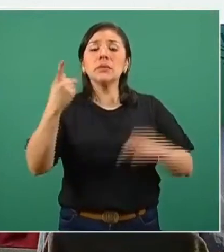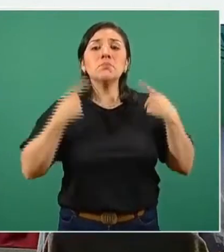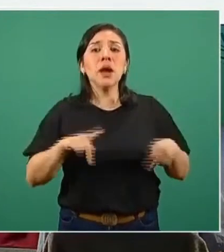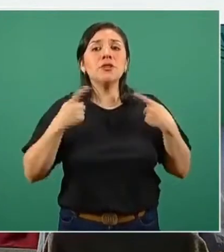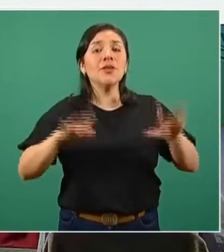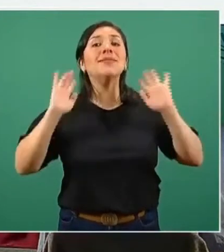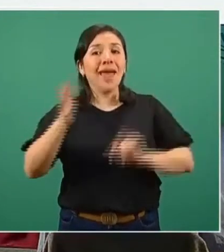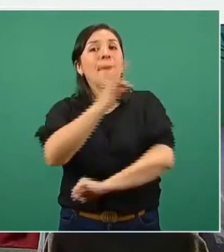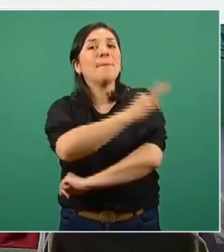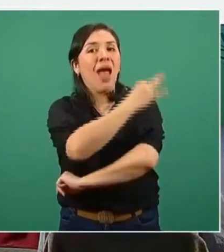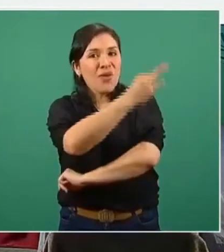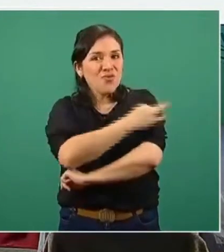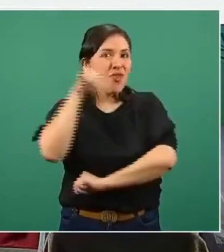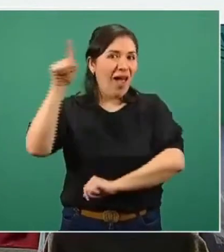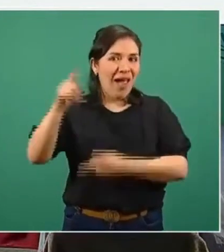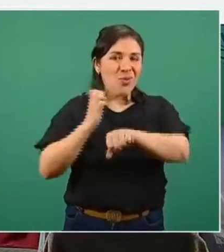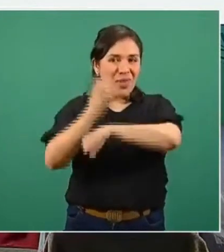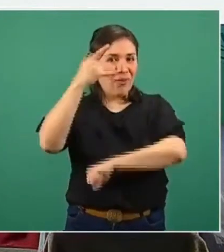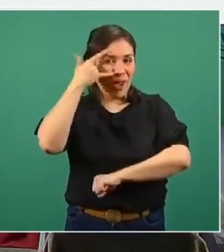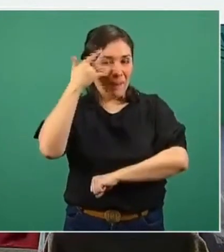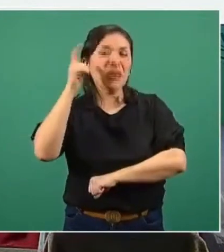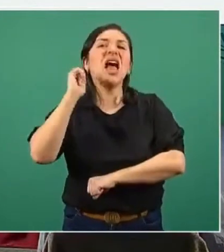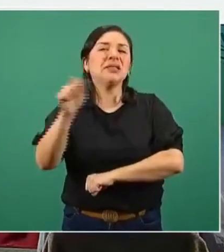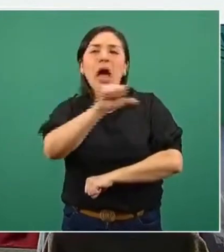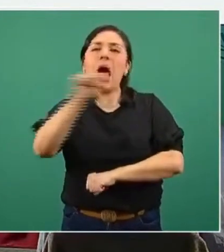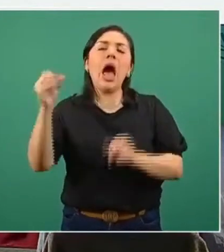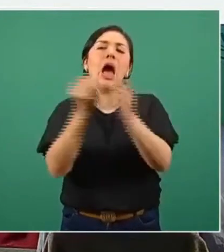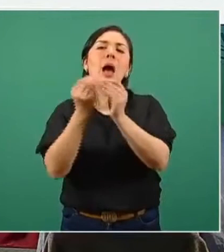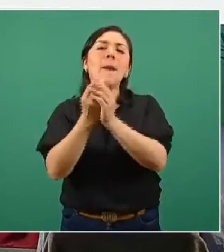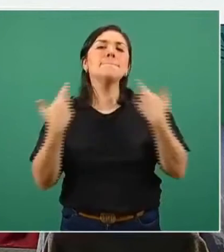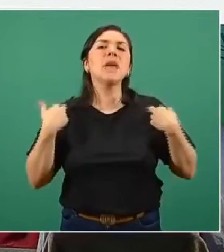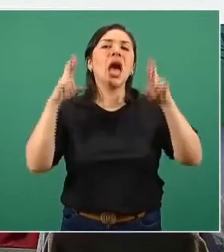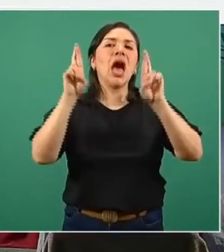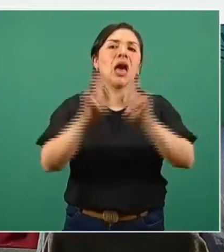16,963 personas que han sido vacunadas, que pertenecen al gremio